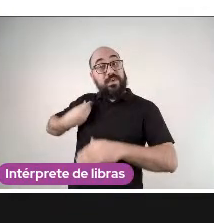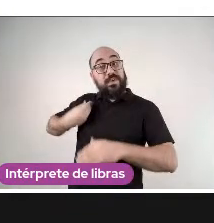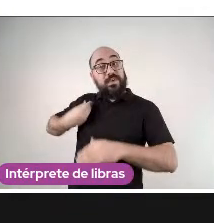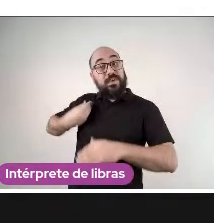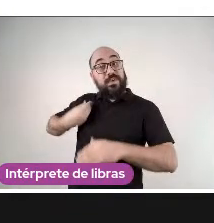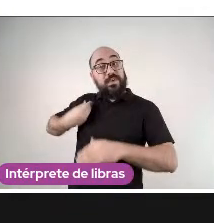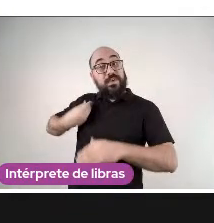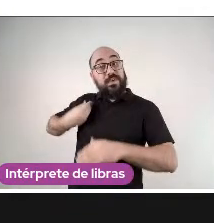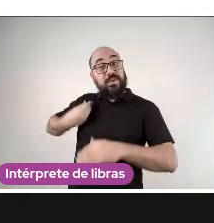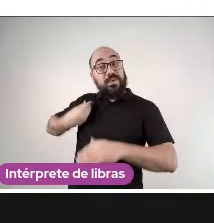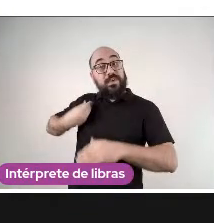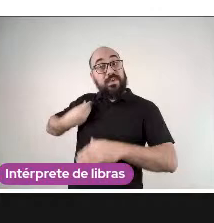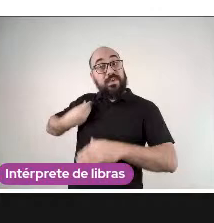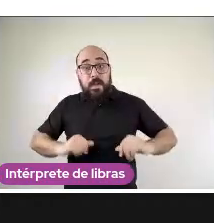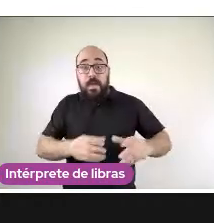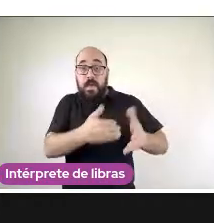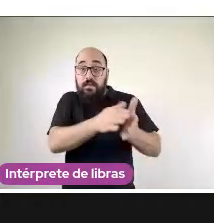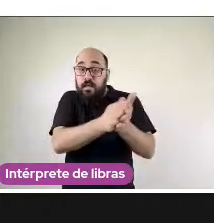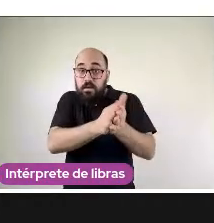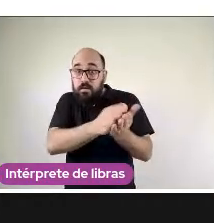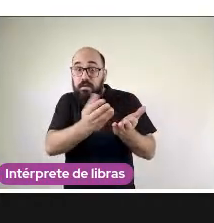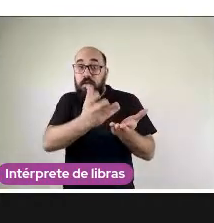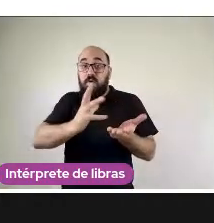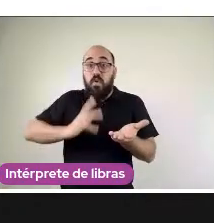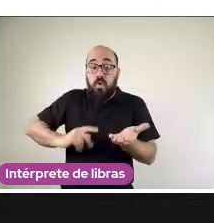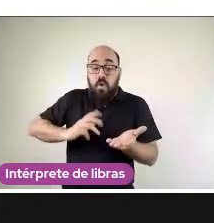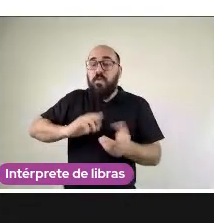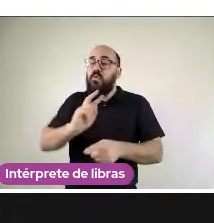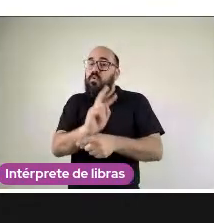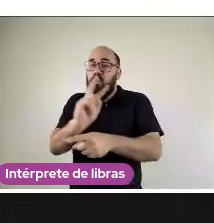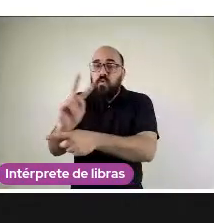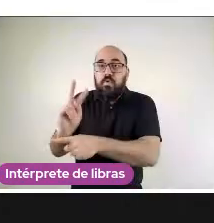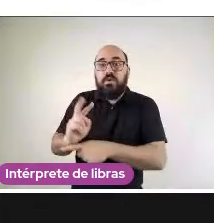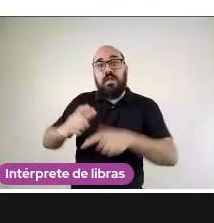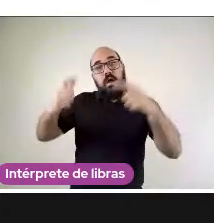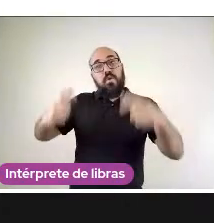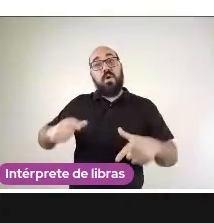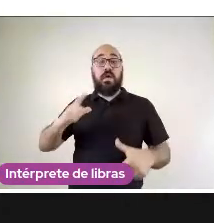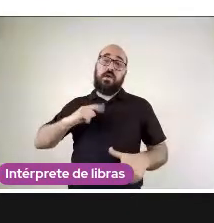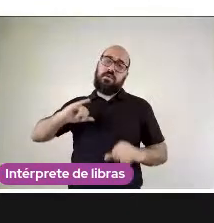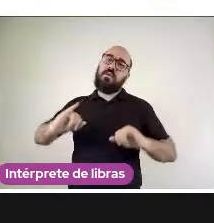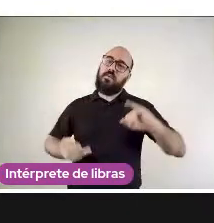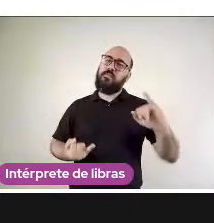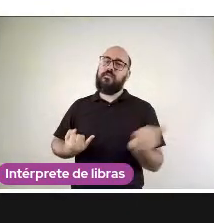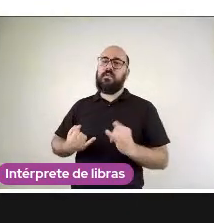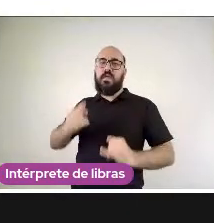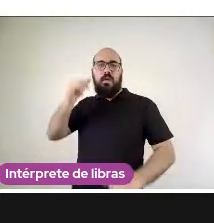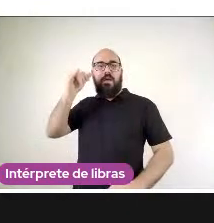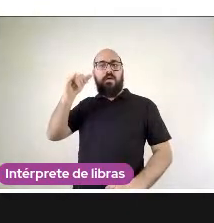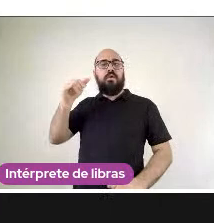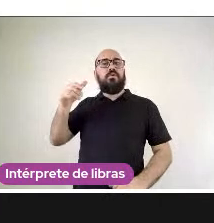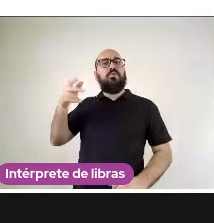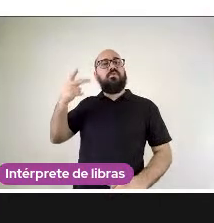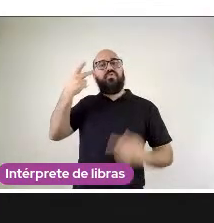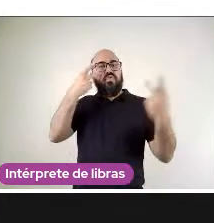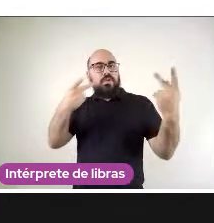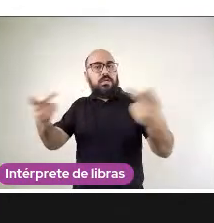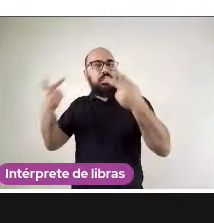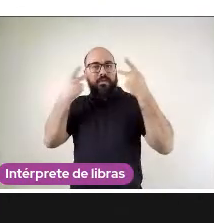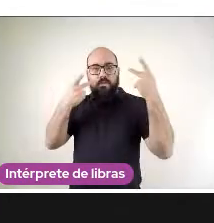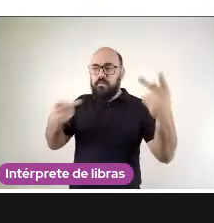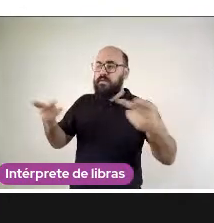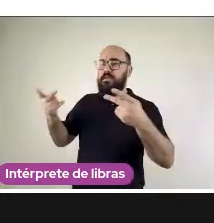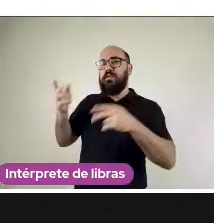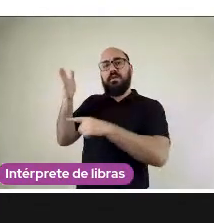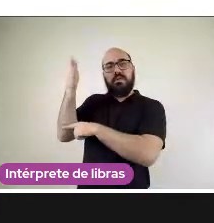de arrecifes restauradas. Ahora voy a dar un salto al trabajo que realizo en España, al igual que en